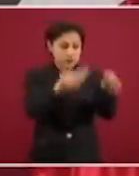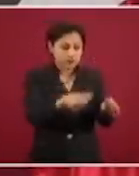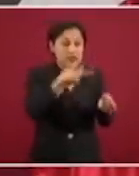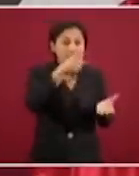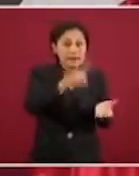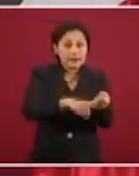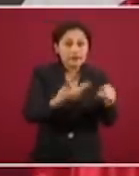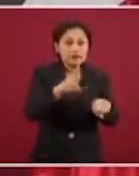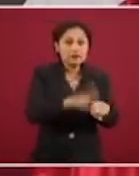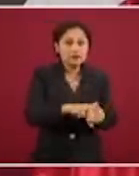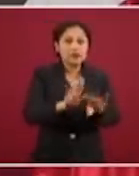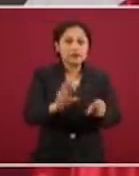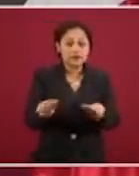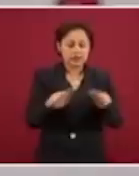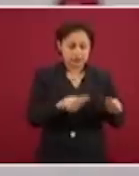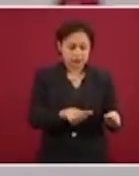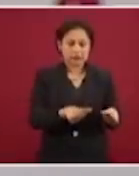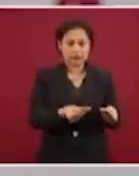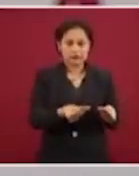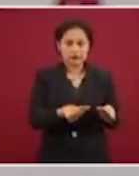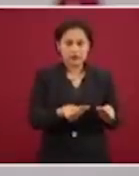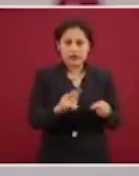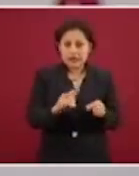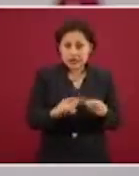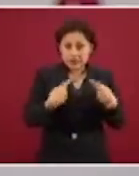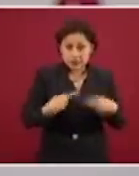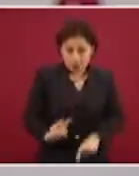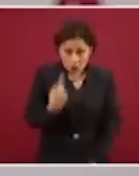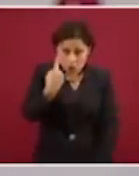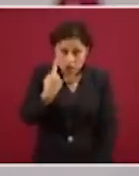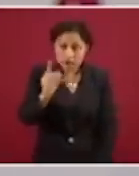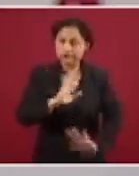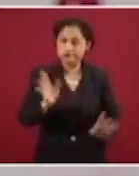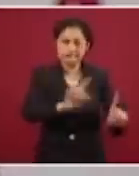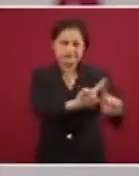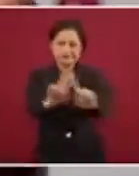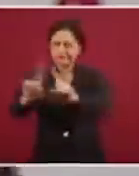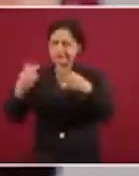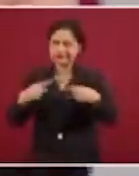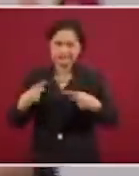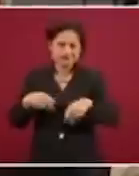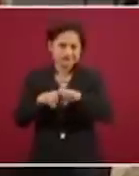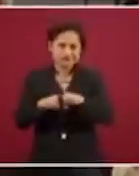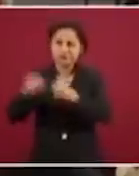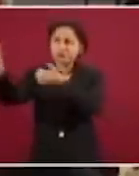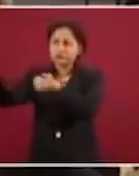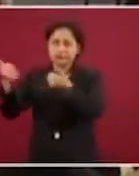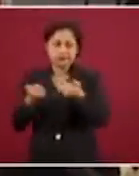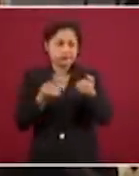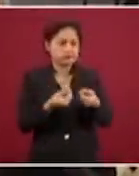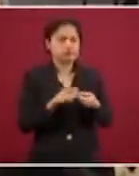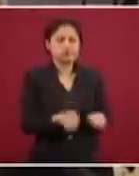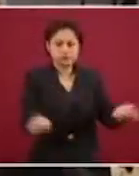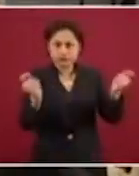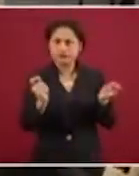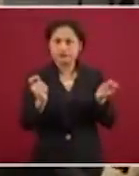de uso. Y ahí están involucradas muchas personas. Entonces, efectivamente, hacemos un llamado directo a la ciudadanía,